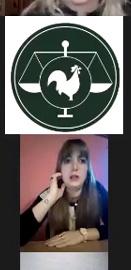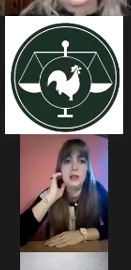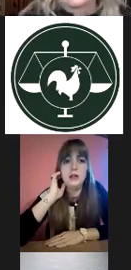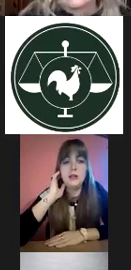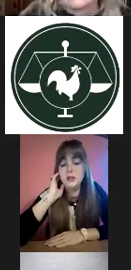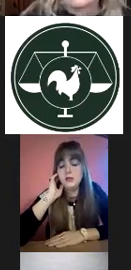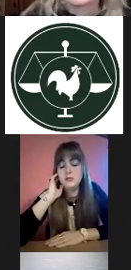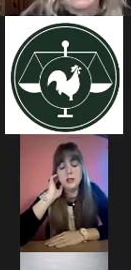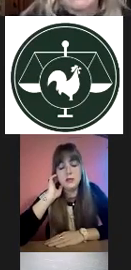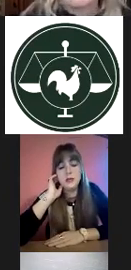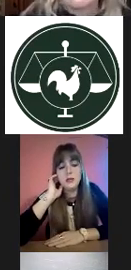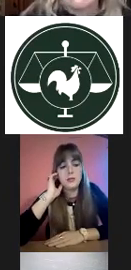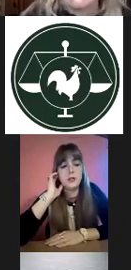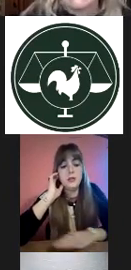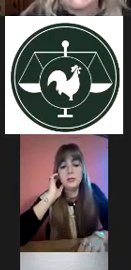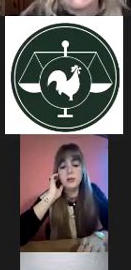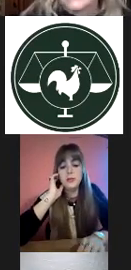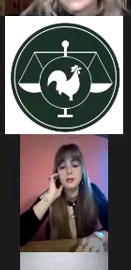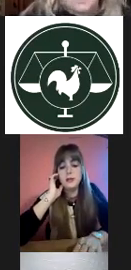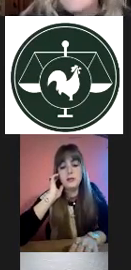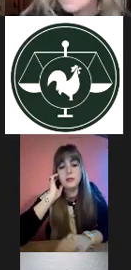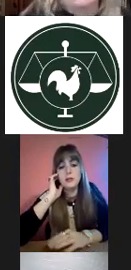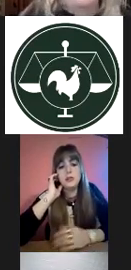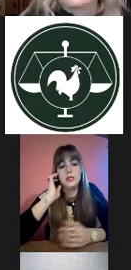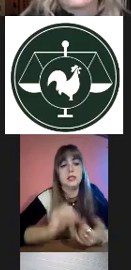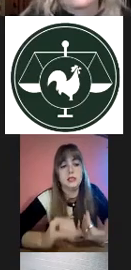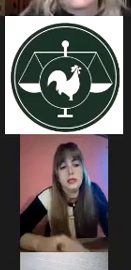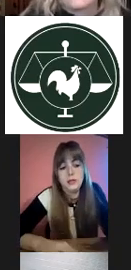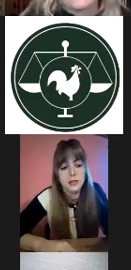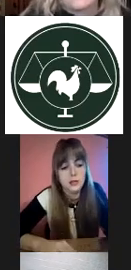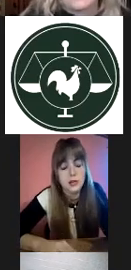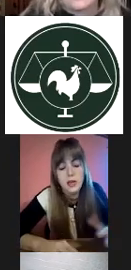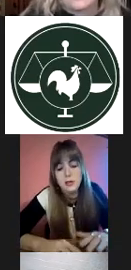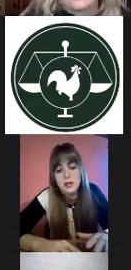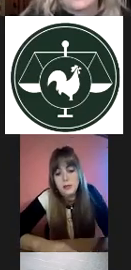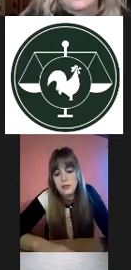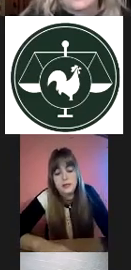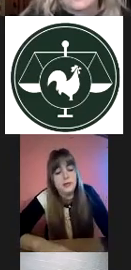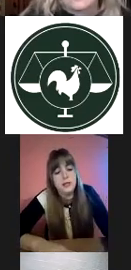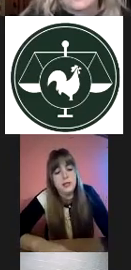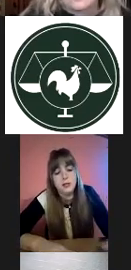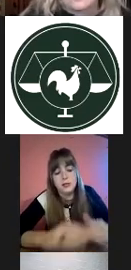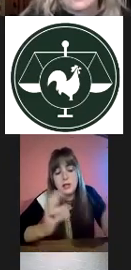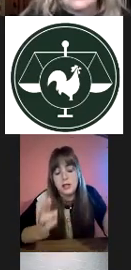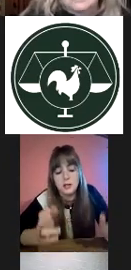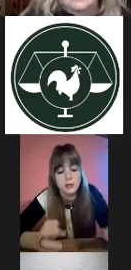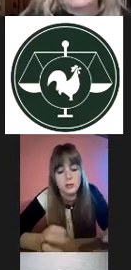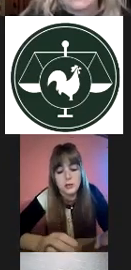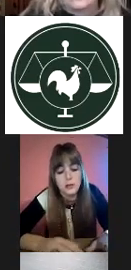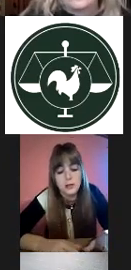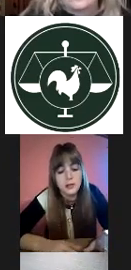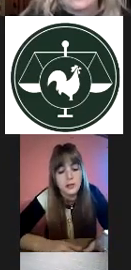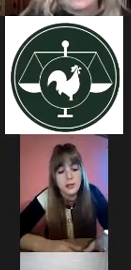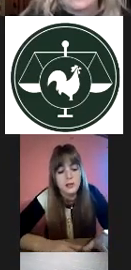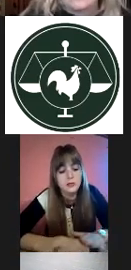en las redes, la verdad no está bueno, porque si la persona se llega a enterar qué ha pasado, el animal desaparece, lo saca y no se